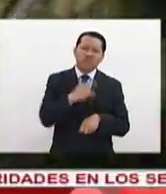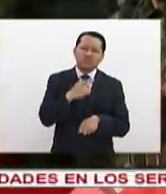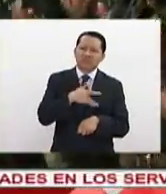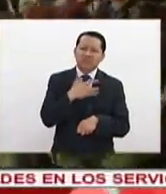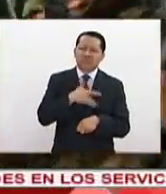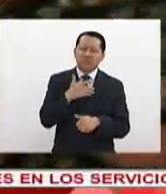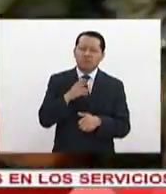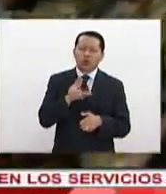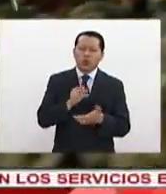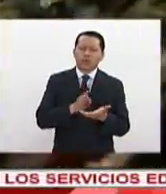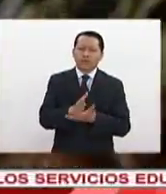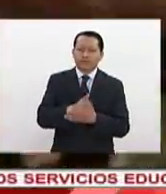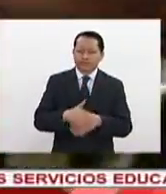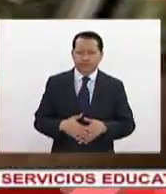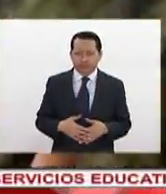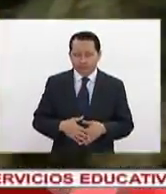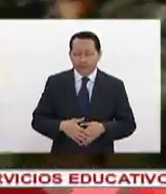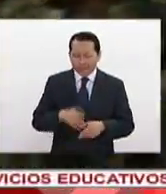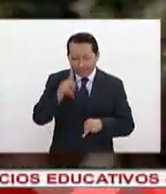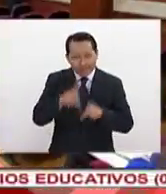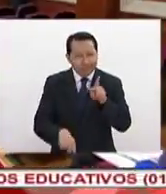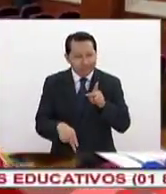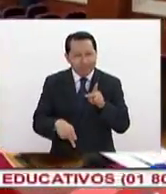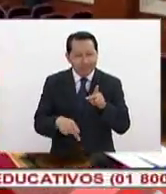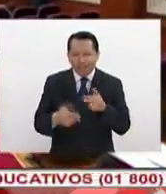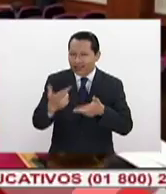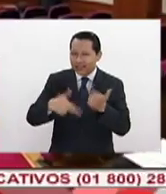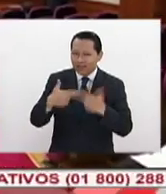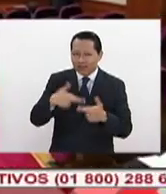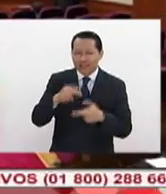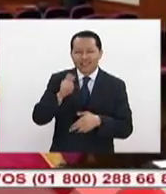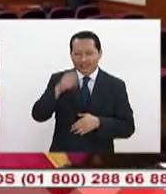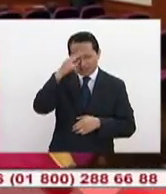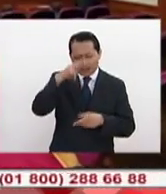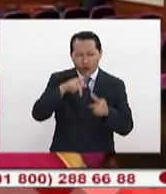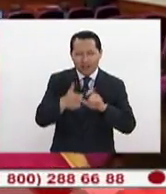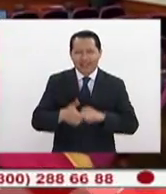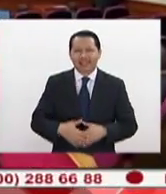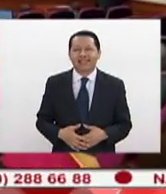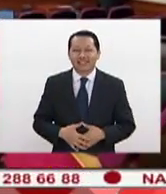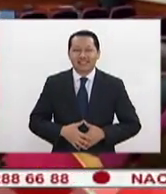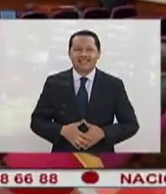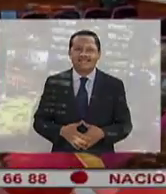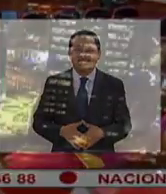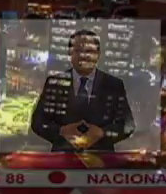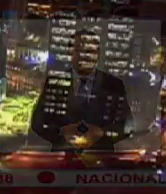considerarla improcedente. Vamos a hacer una pausa. Regresamos. Esto es México al Día.